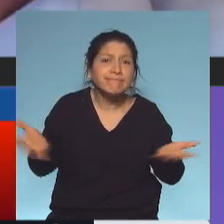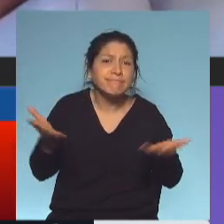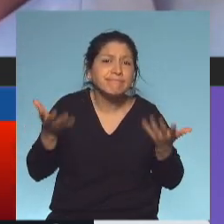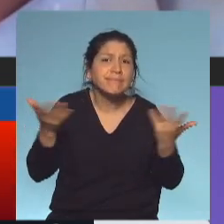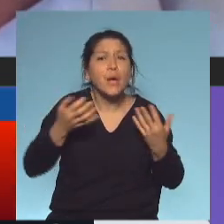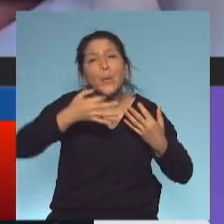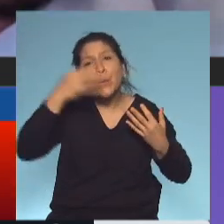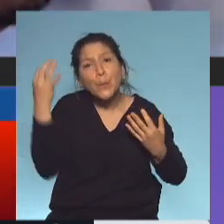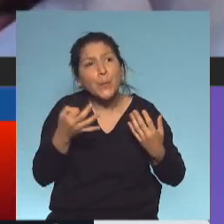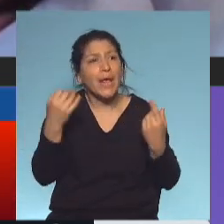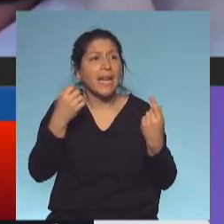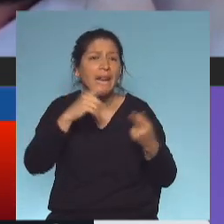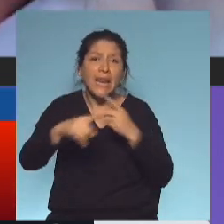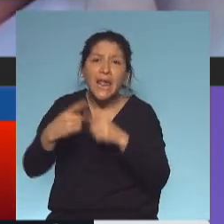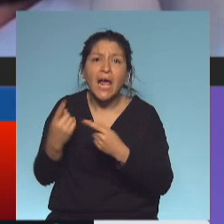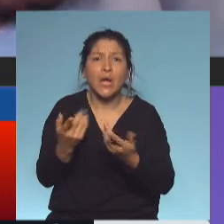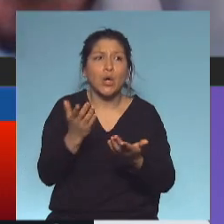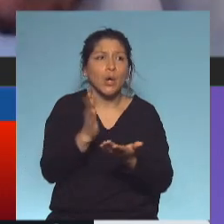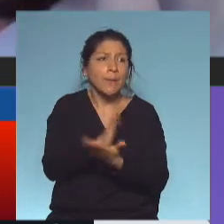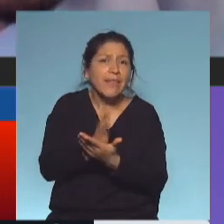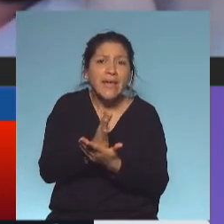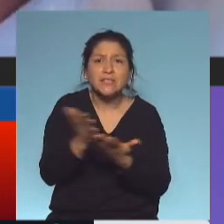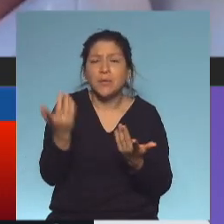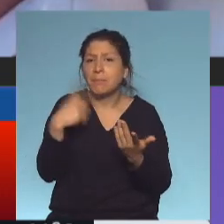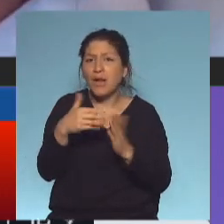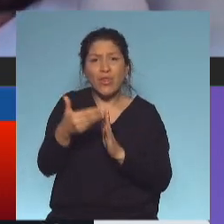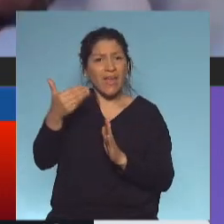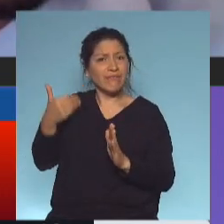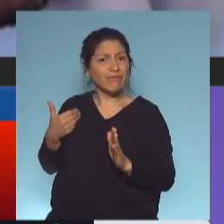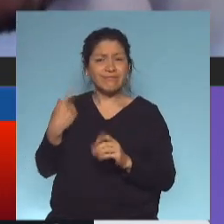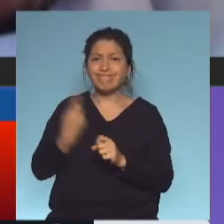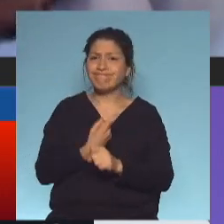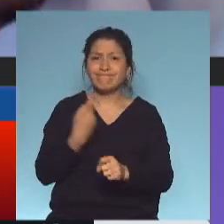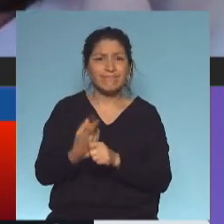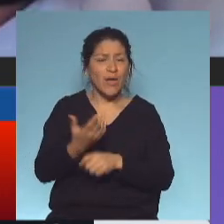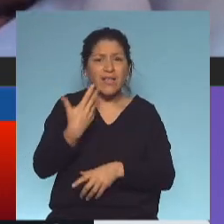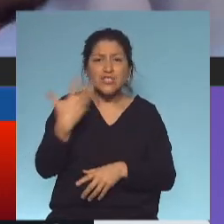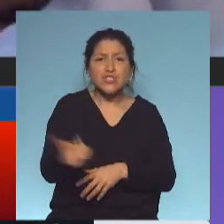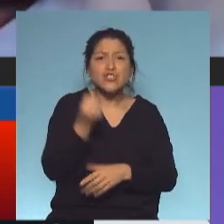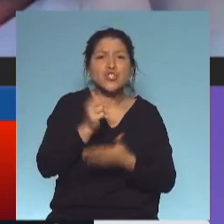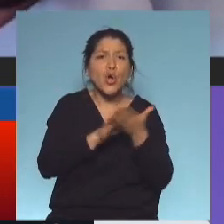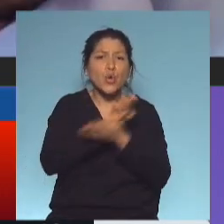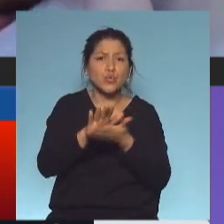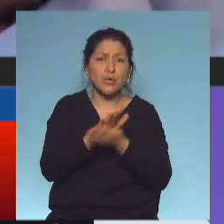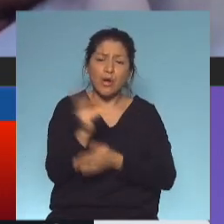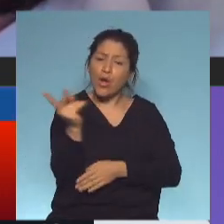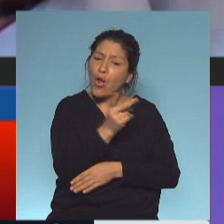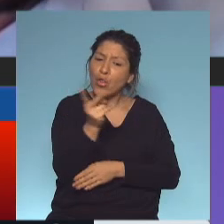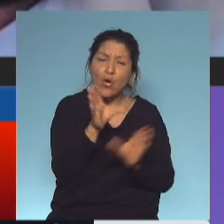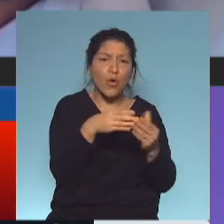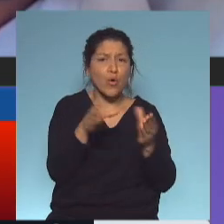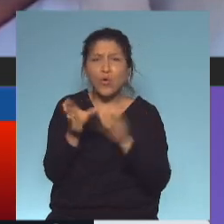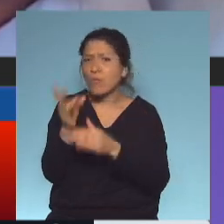buenos oficios o de mediación, pero desde afuera no se tiene la llave del conflicto. Son los actores